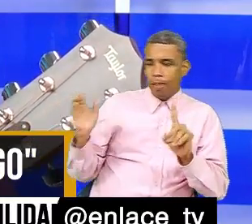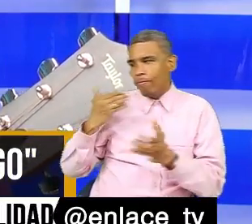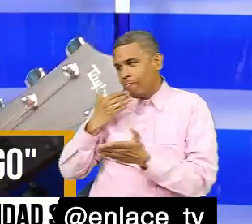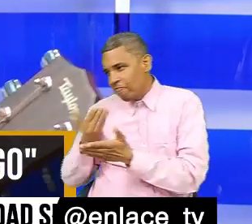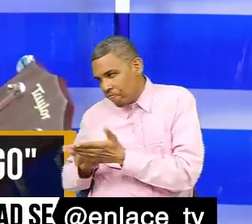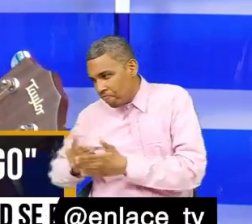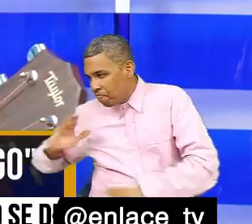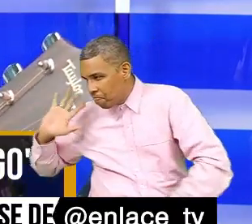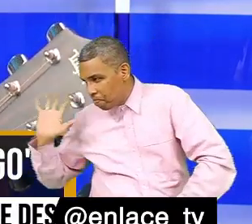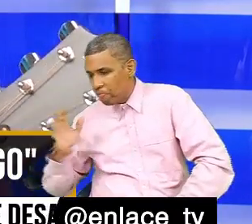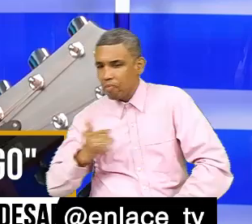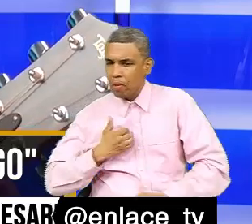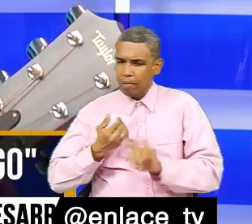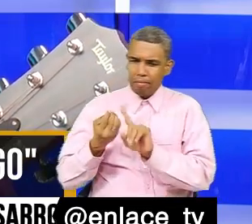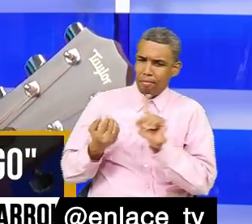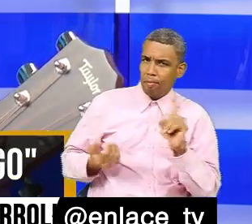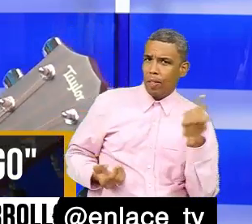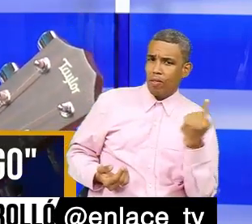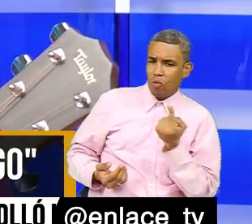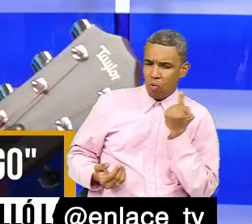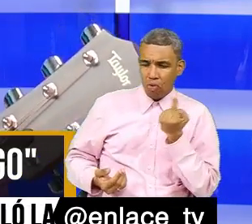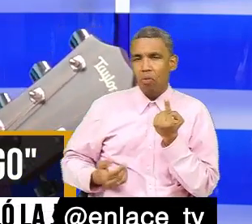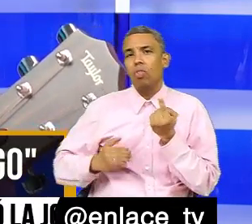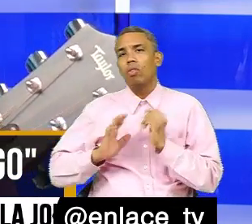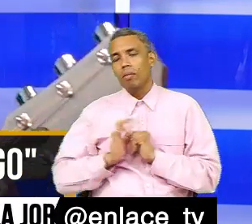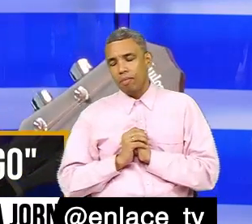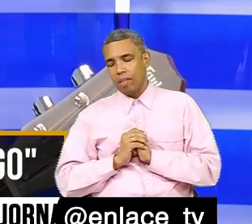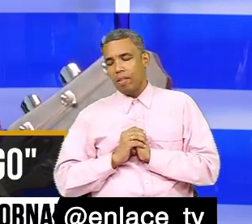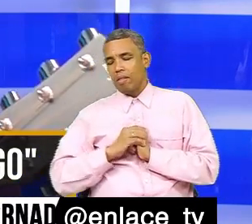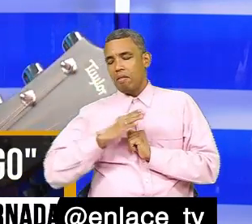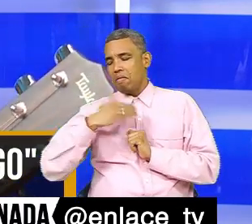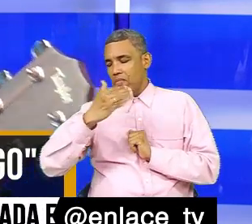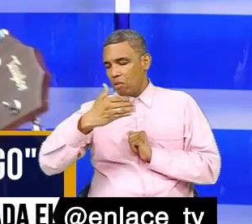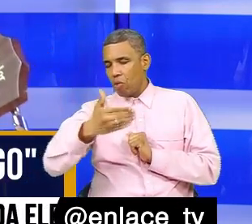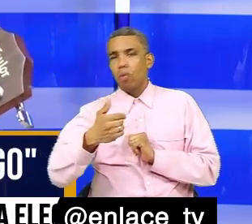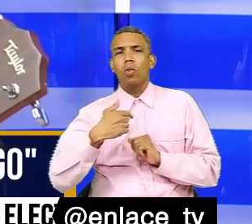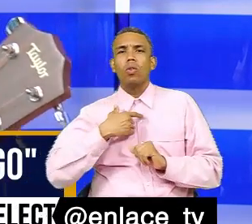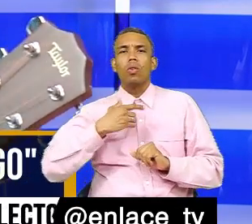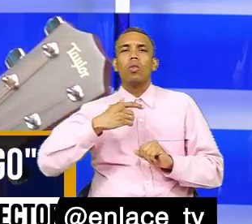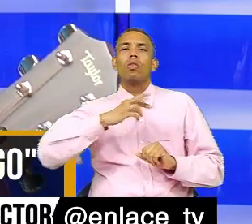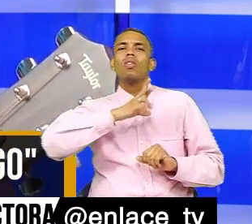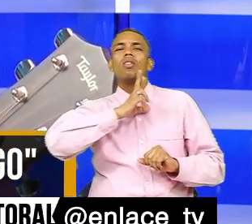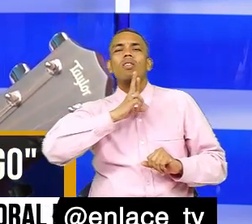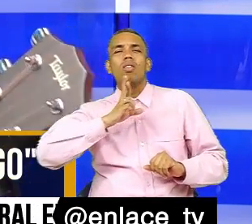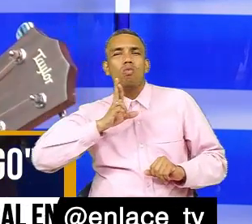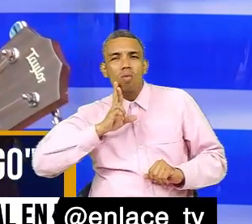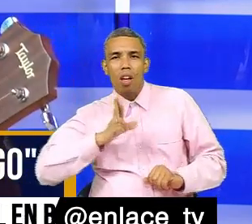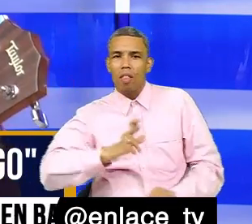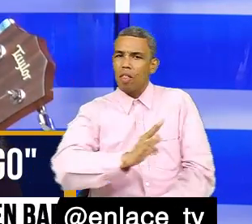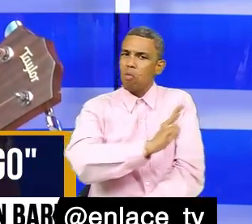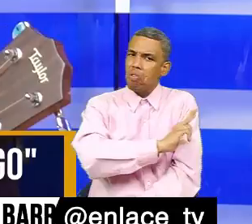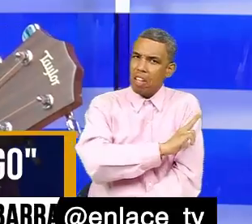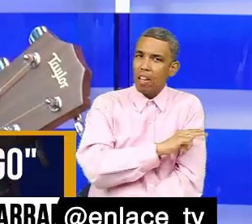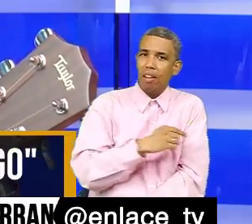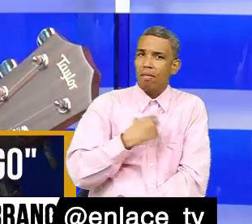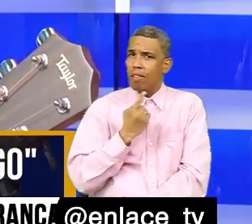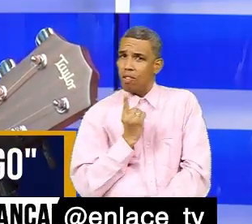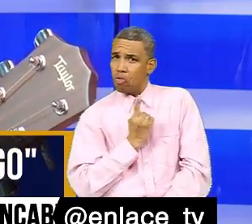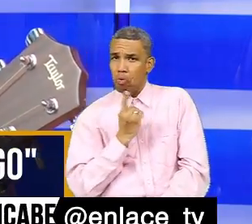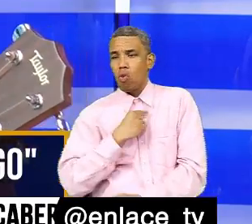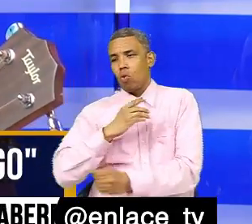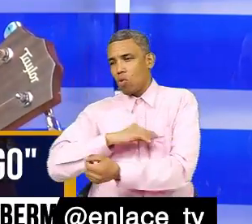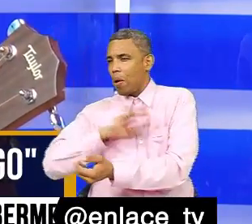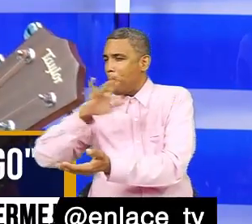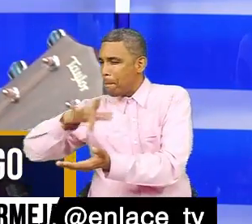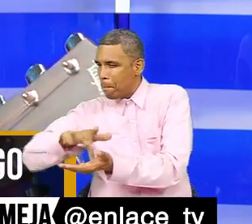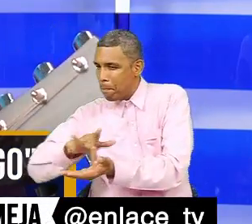los restaurantes, luego pasando hoteles, luego bares en diferentes lugares, dando una acogida increíble. O sea, es algo que